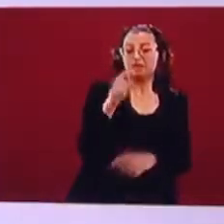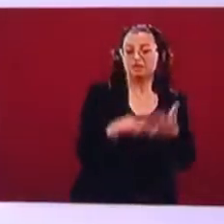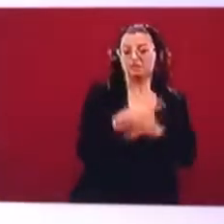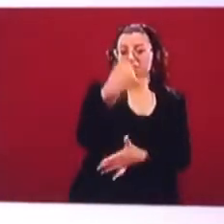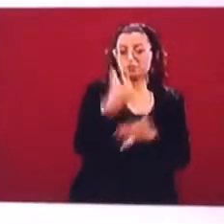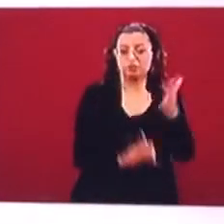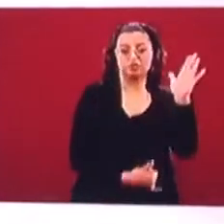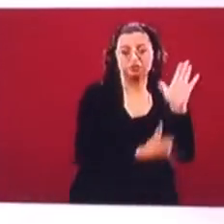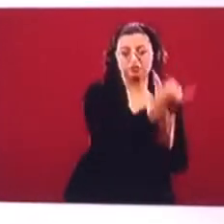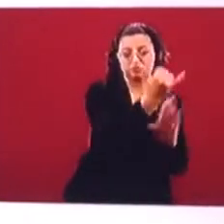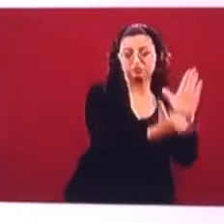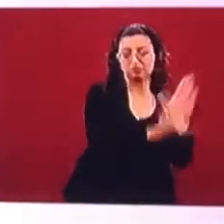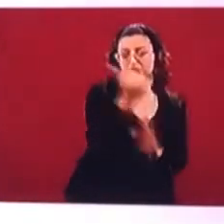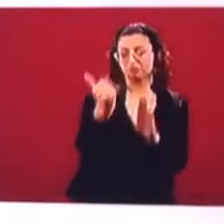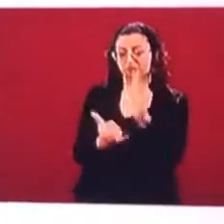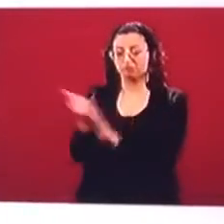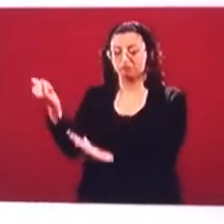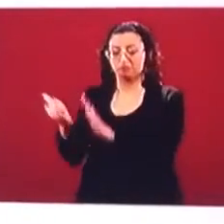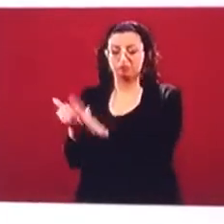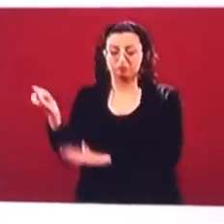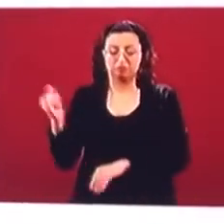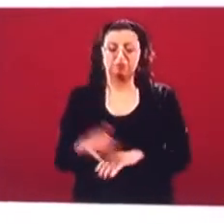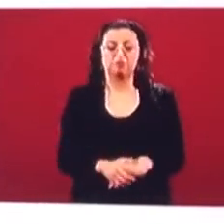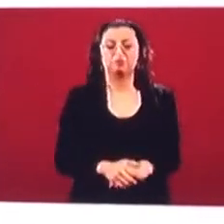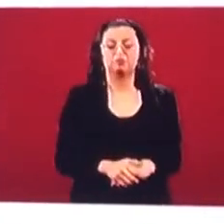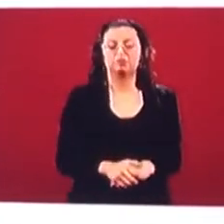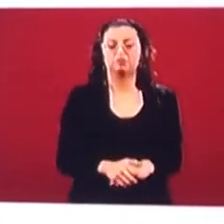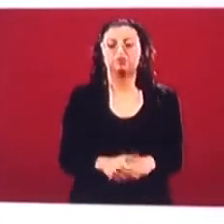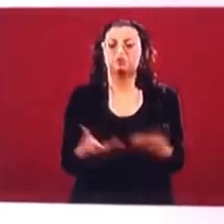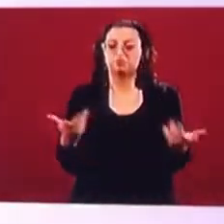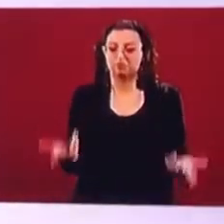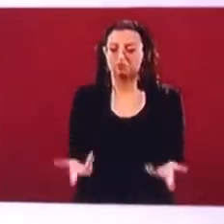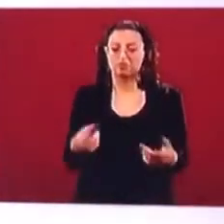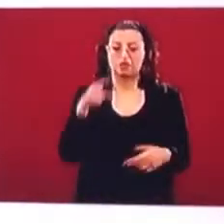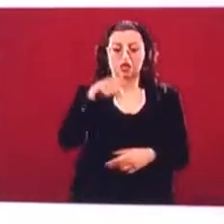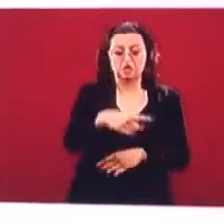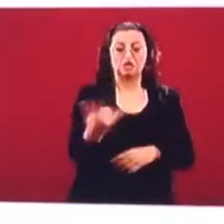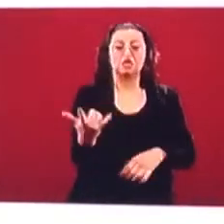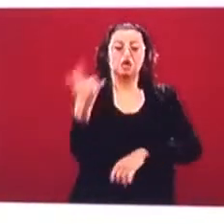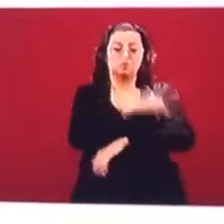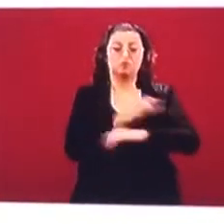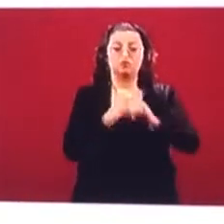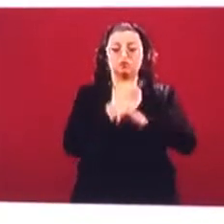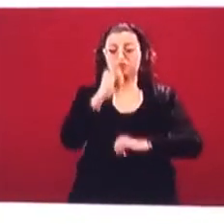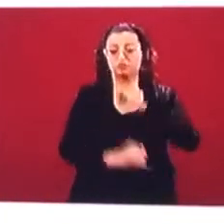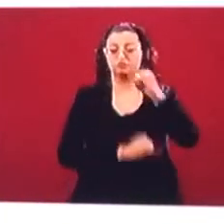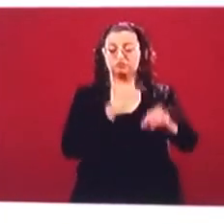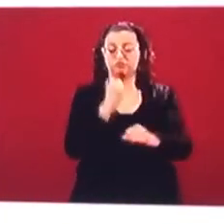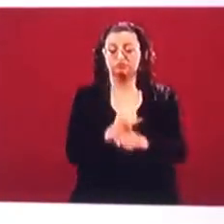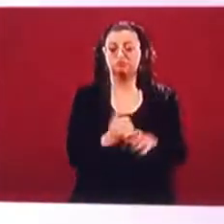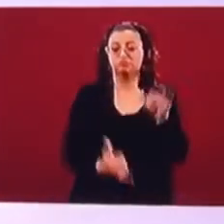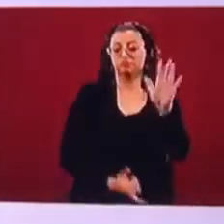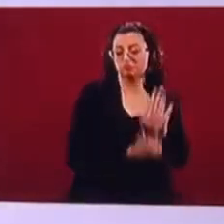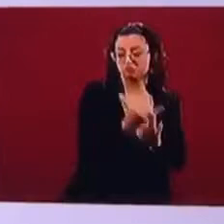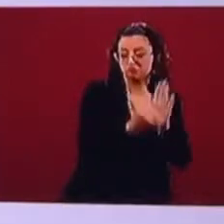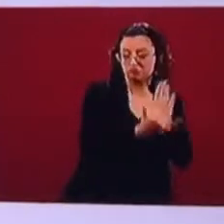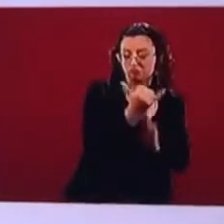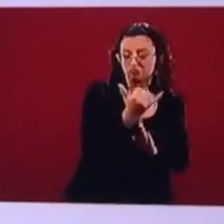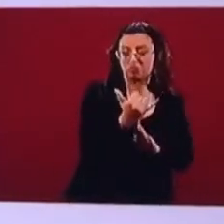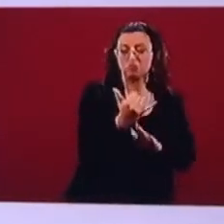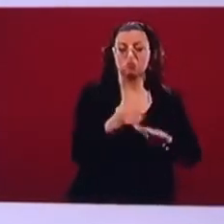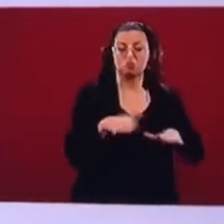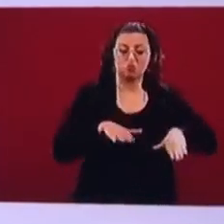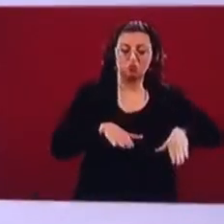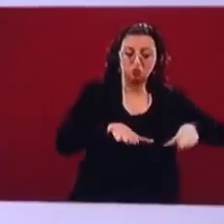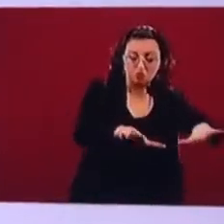gobierno de todos aquellos males que le pudiera pasar a la gente como consecuencia de estas acciones, insisto,